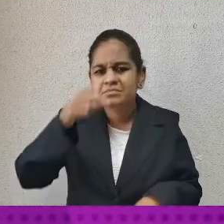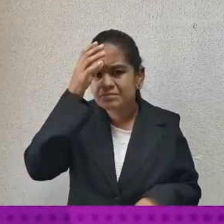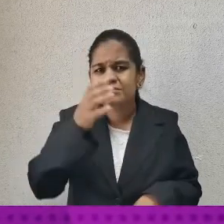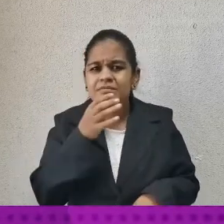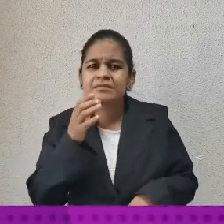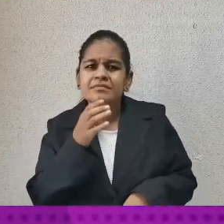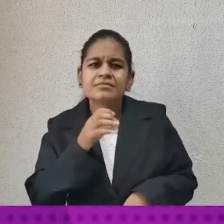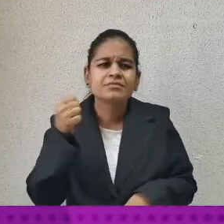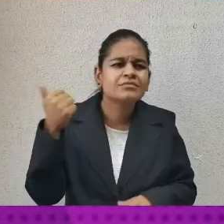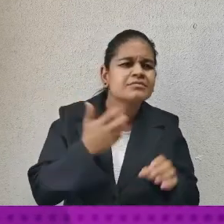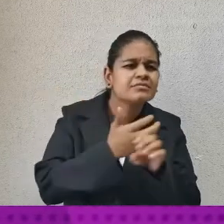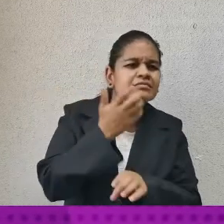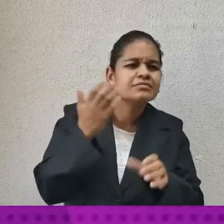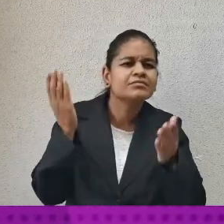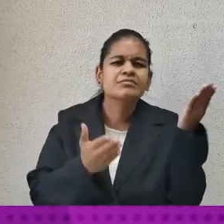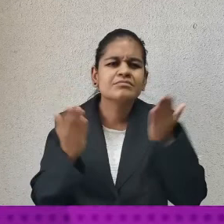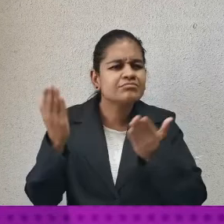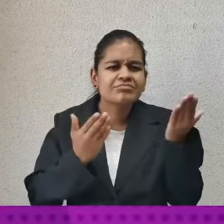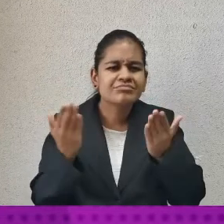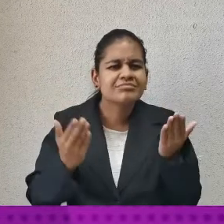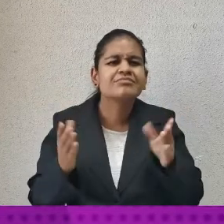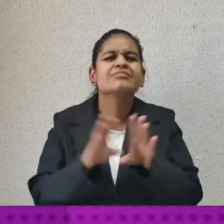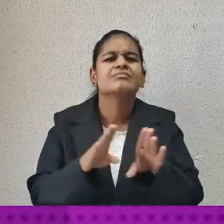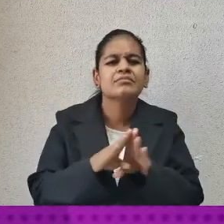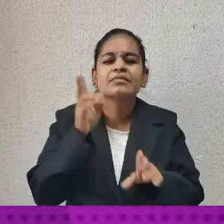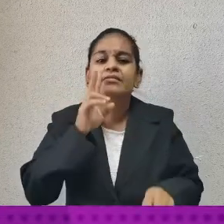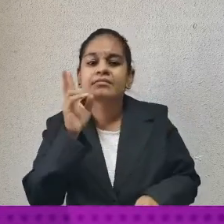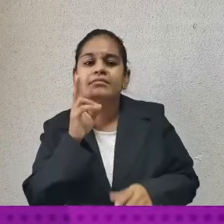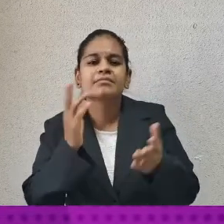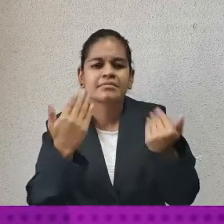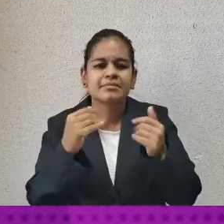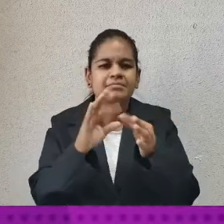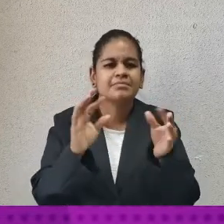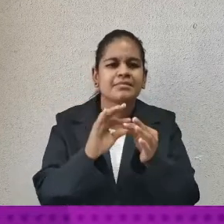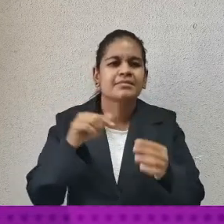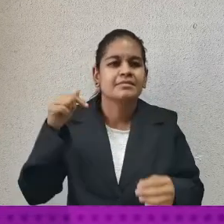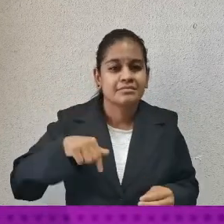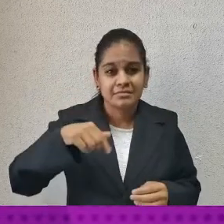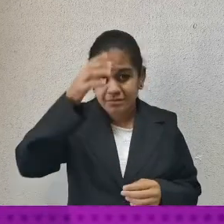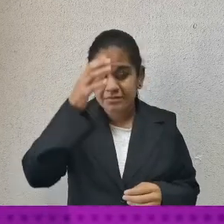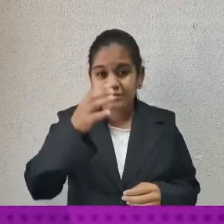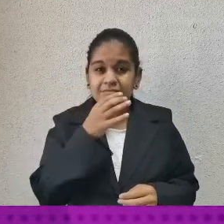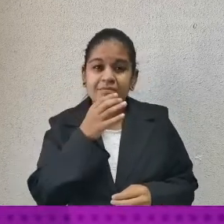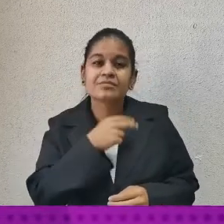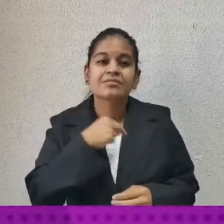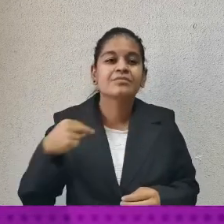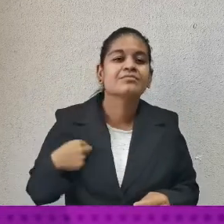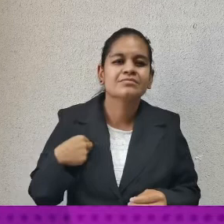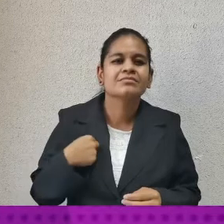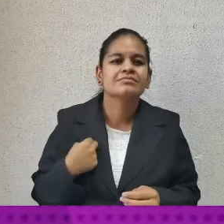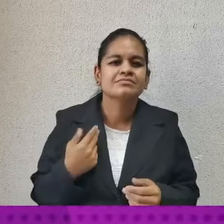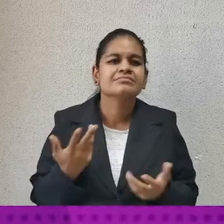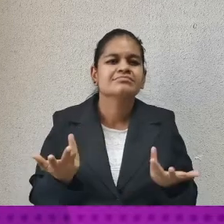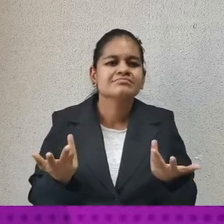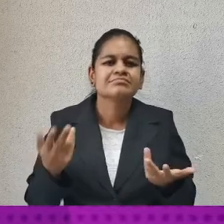y con otros países. ¿Qué pudiéramos platicar al respecto, consejero, respecto a esta materia? ¿Cómo estamos en Coahuila en esta